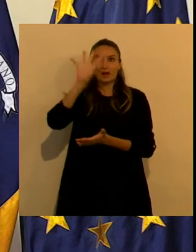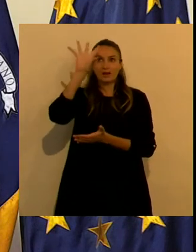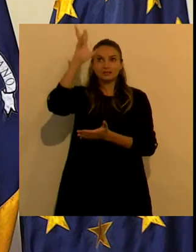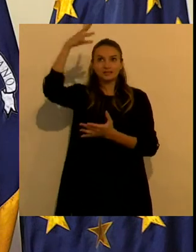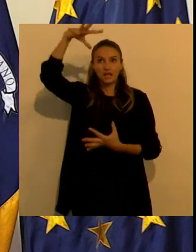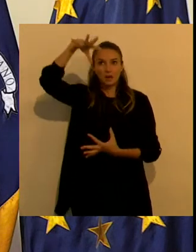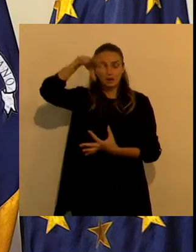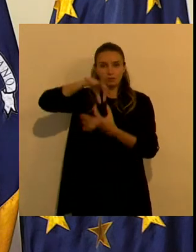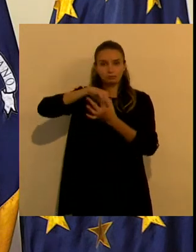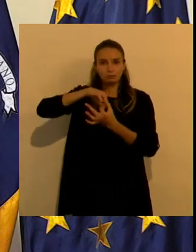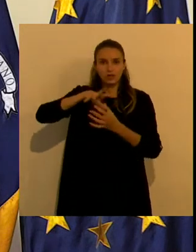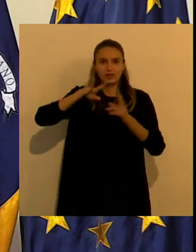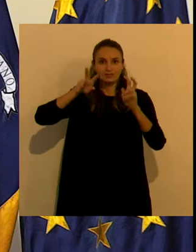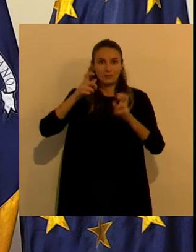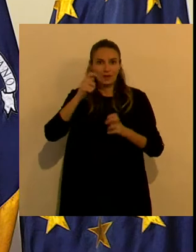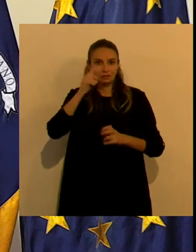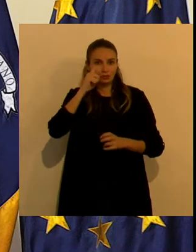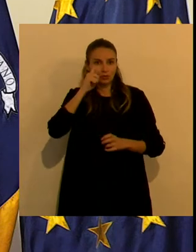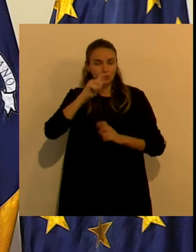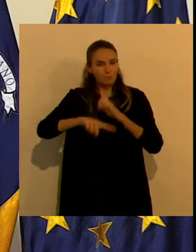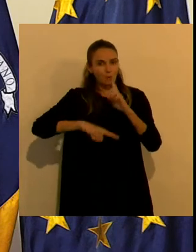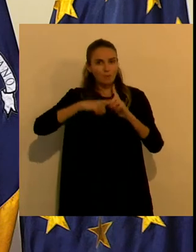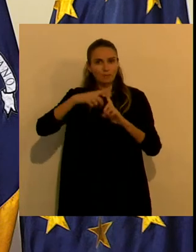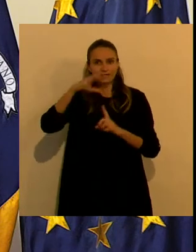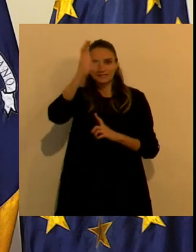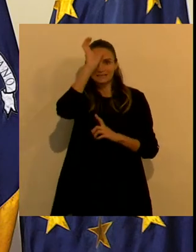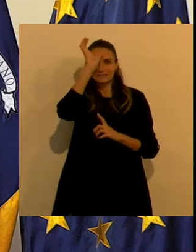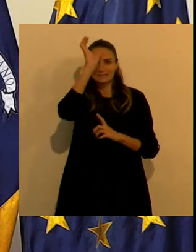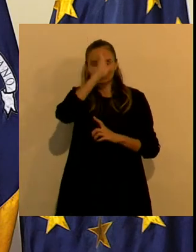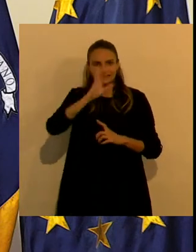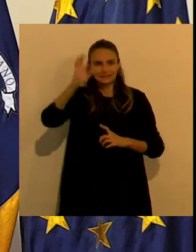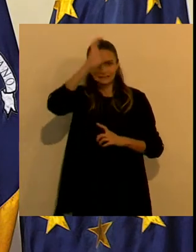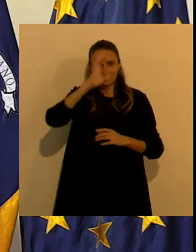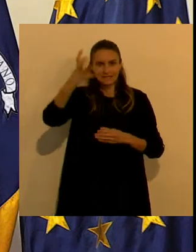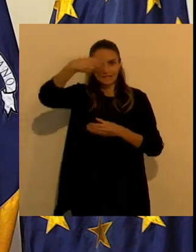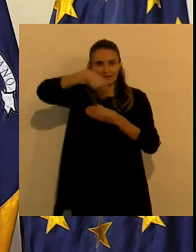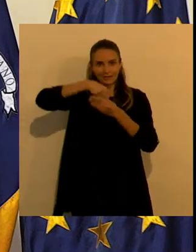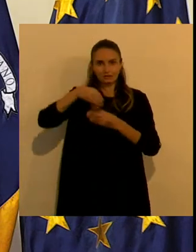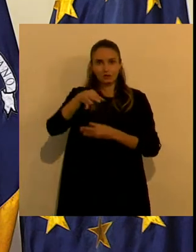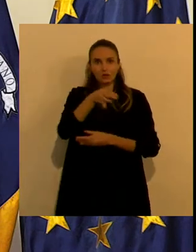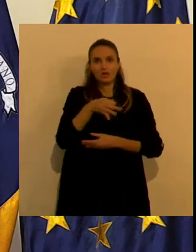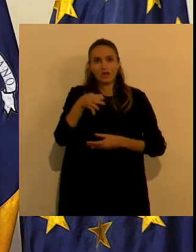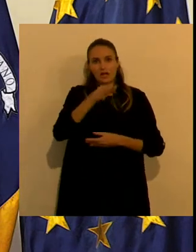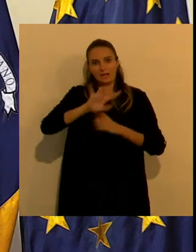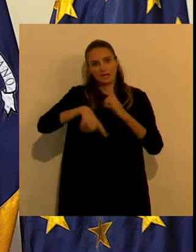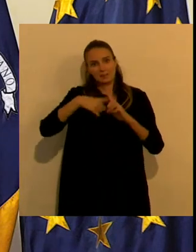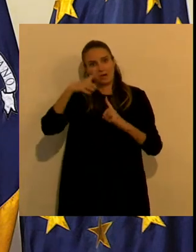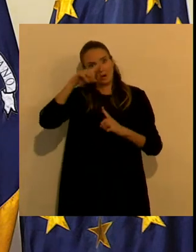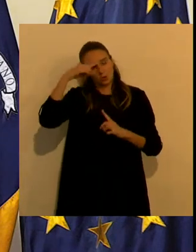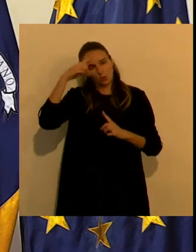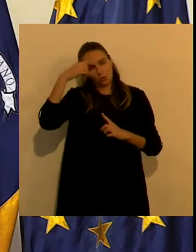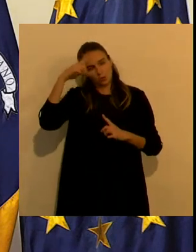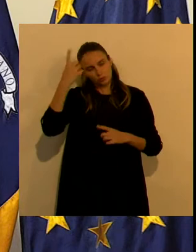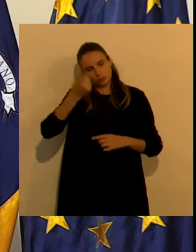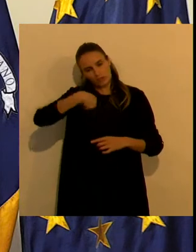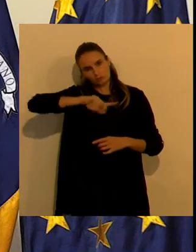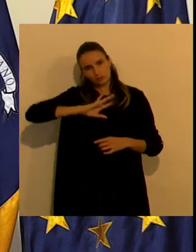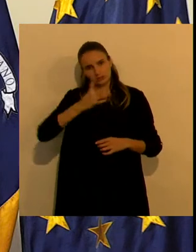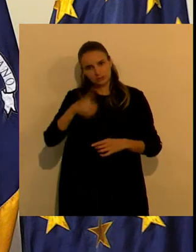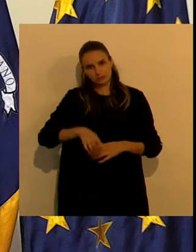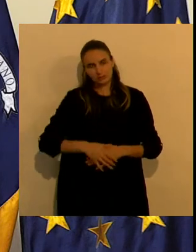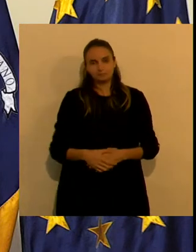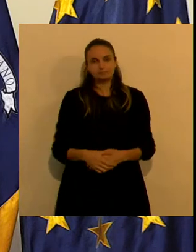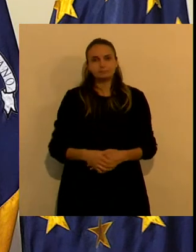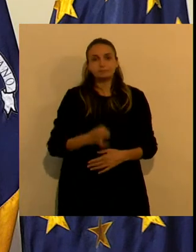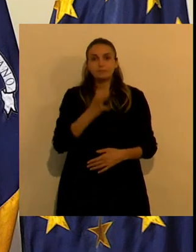materia turística y científica en nuestra isla y en nuestra cultura. Ahora, para terminar el